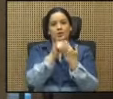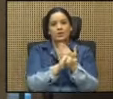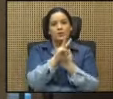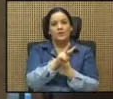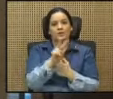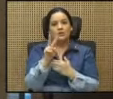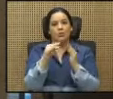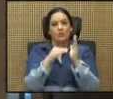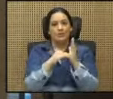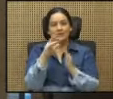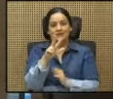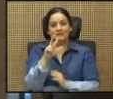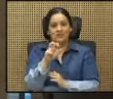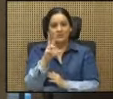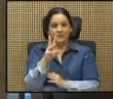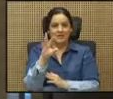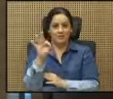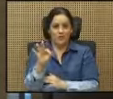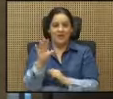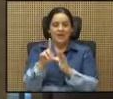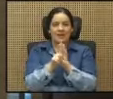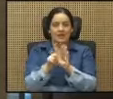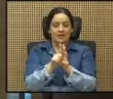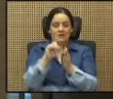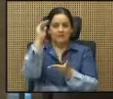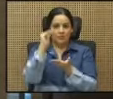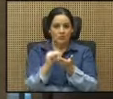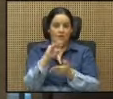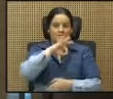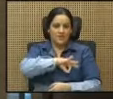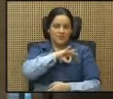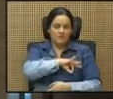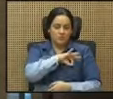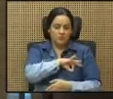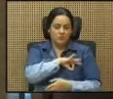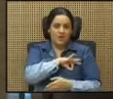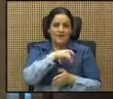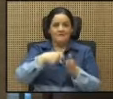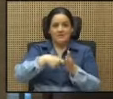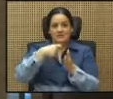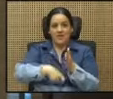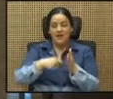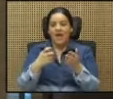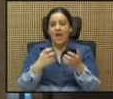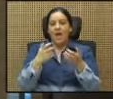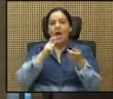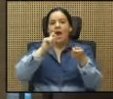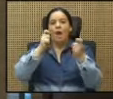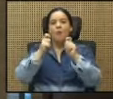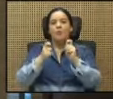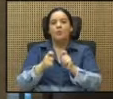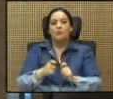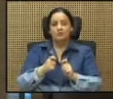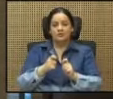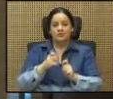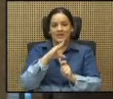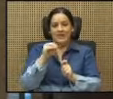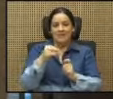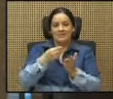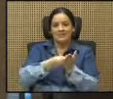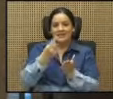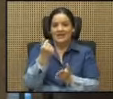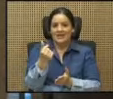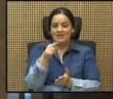22.369, que es la ley de reducción de beneficios fiscales y ajuste de tarifas en renta de capital para fortalecer